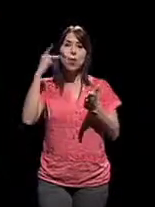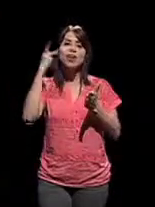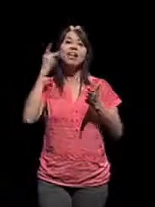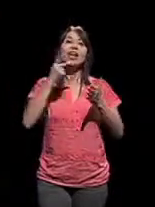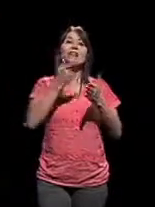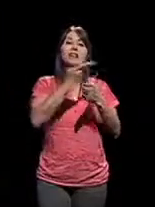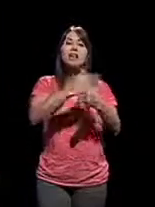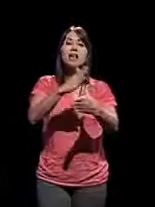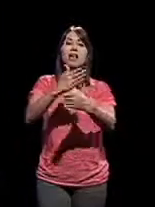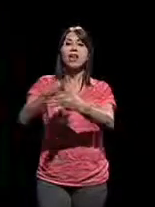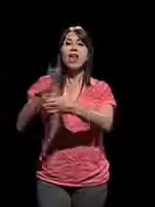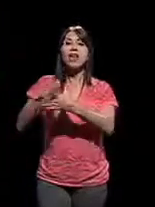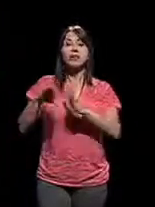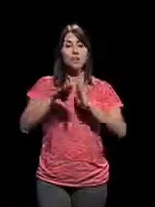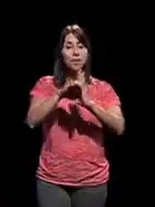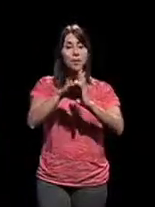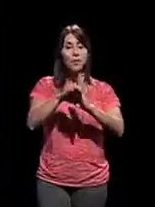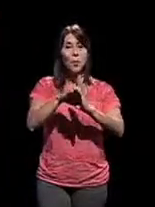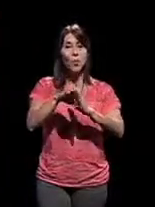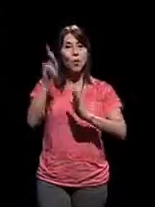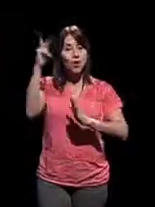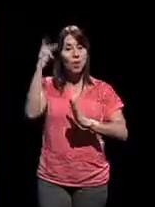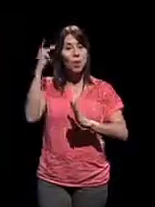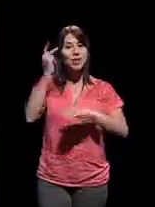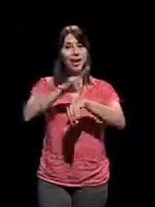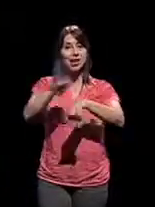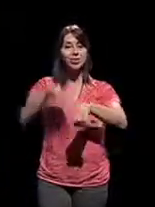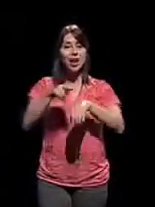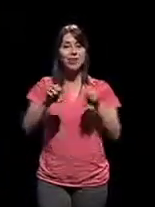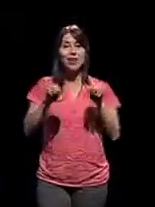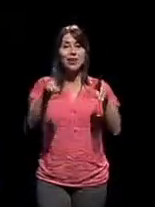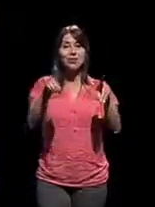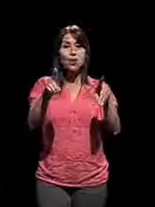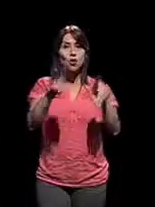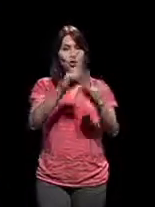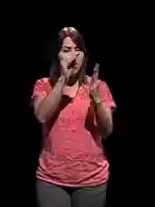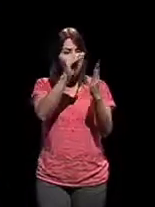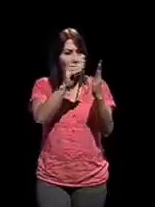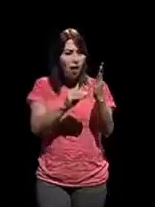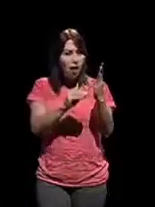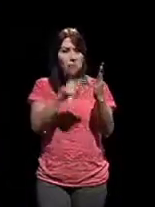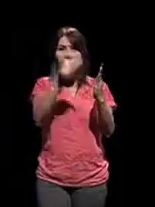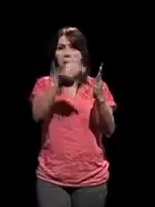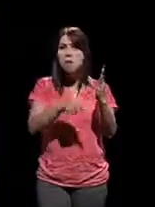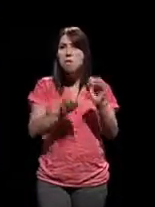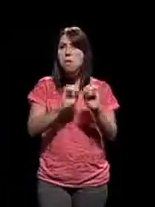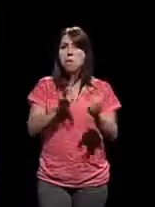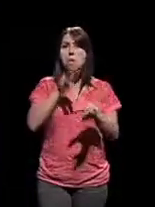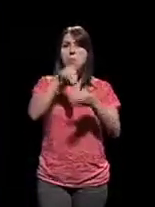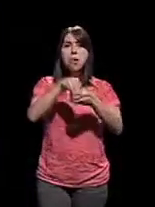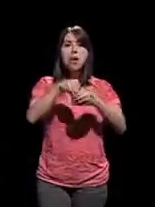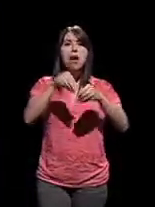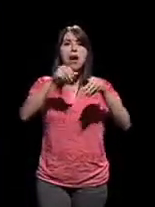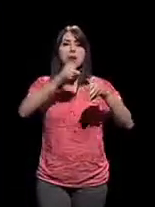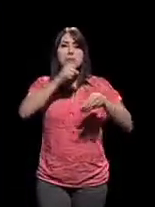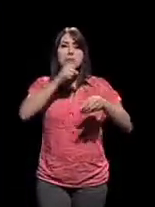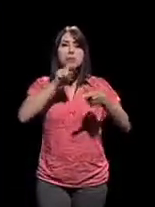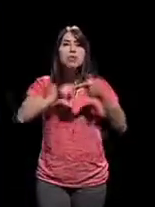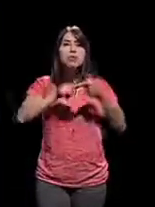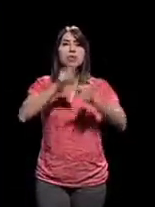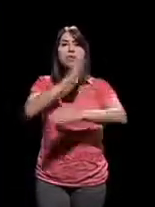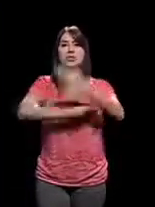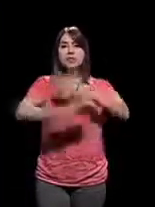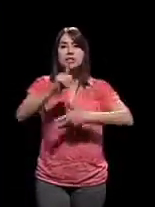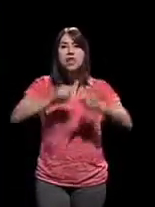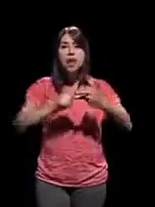segregadas y entonces crea una política nacional de educación, ¿verdad?, que deja por fuera al adulto mayor, a la persona con discapacidad, a las